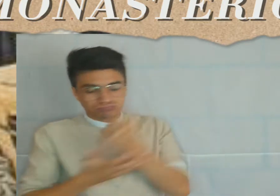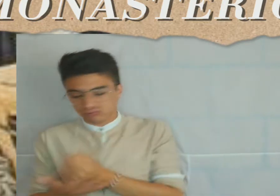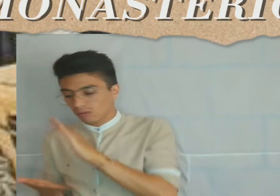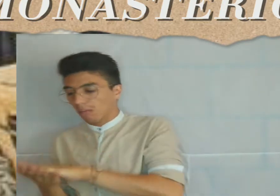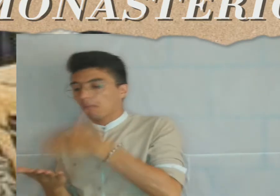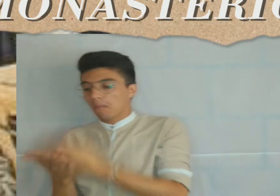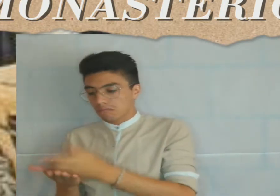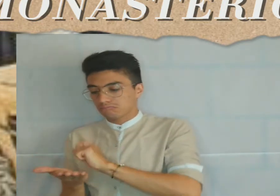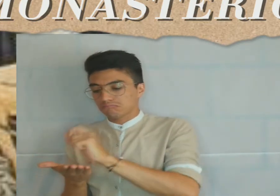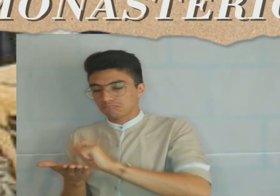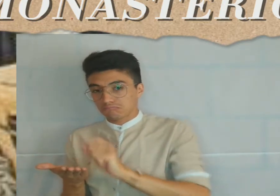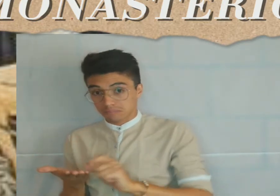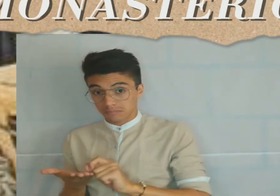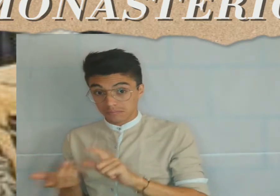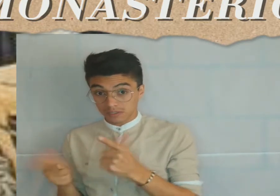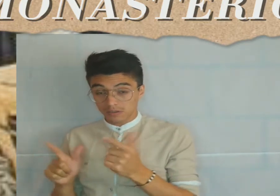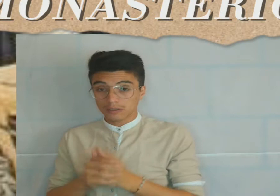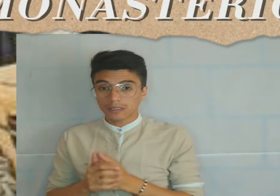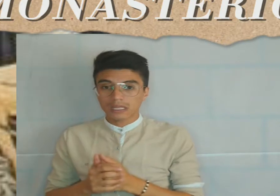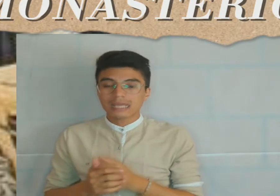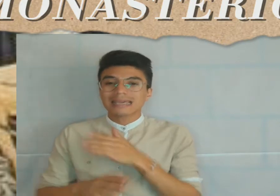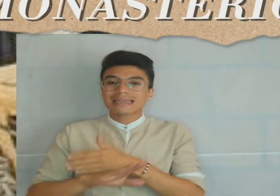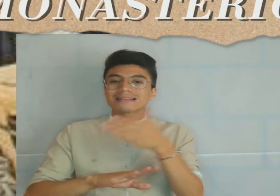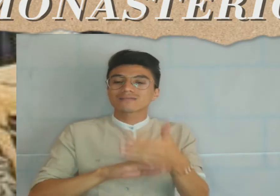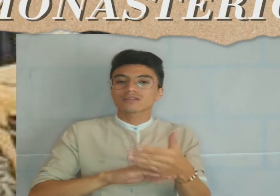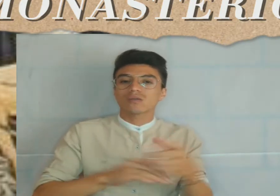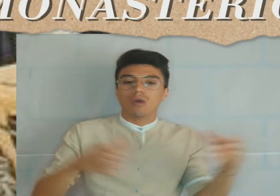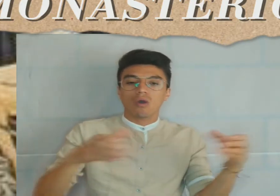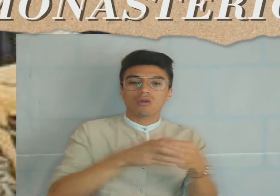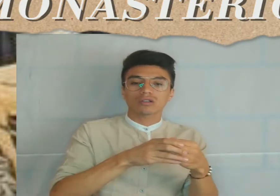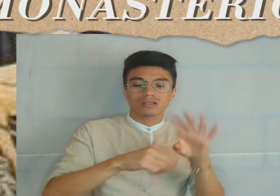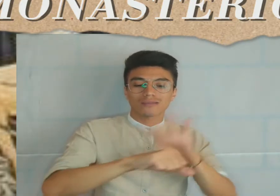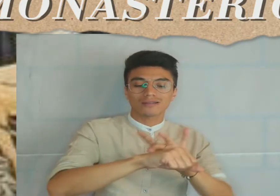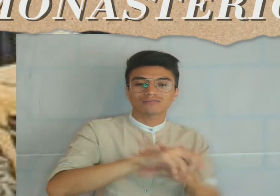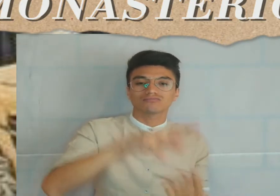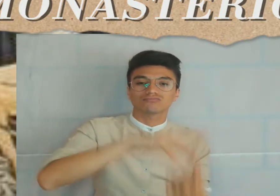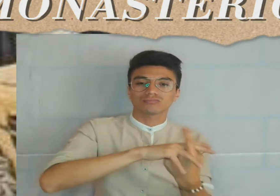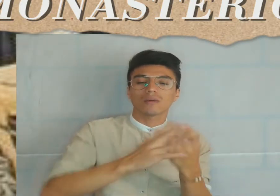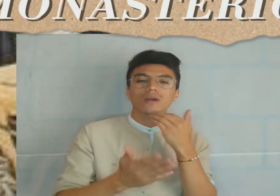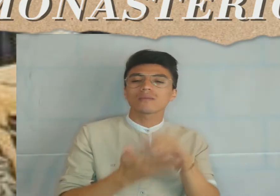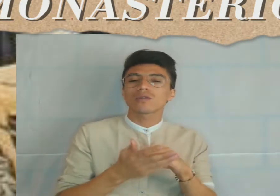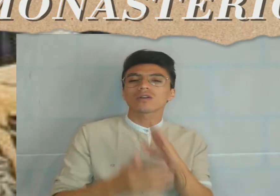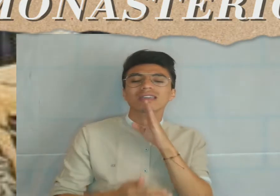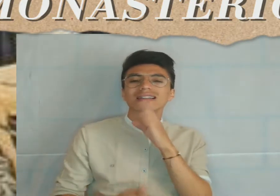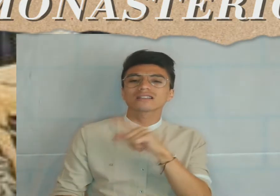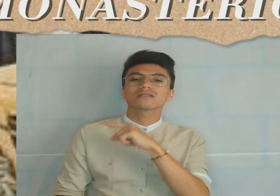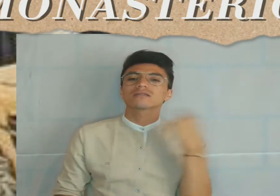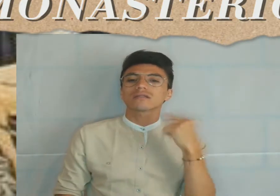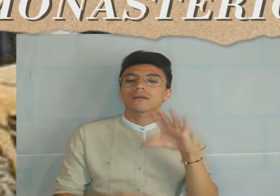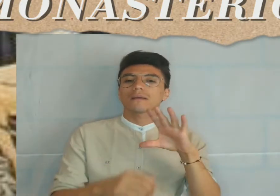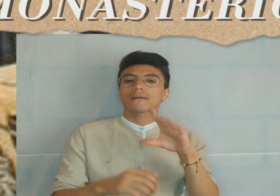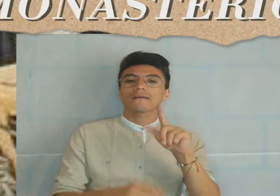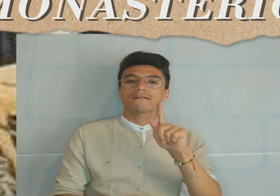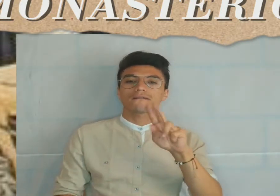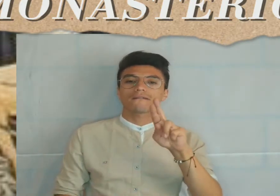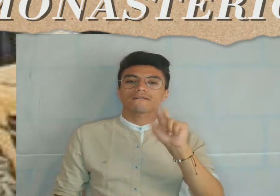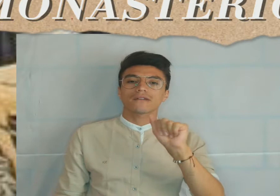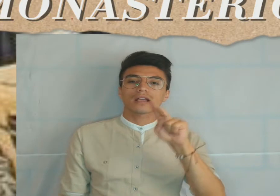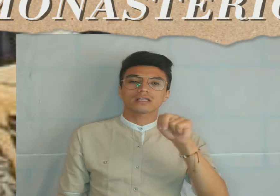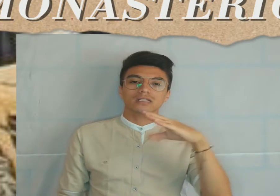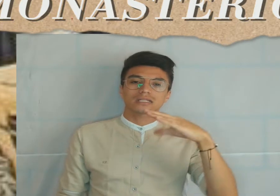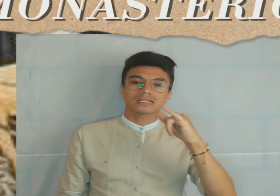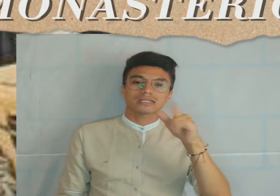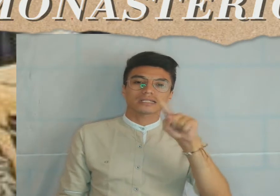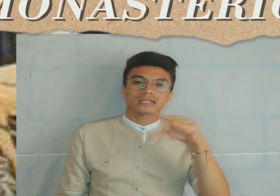luego con la aparición de nuevas órdenes mendicantes, como por ejemplo los franciscanos, que sirvió de contrapunto a esa iglesia